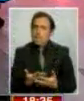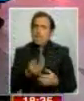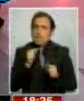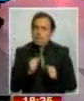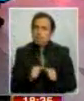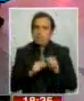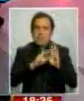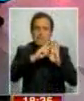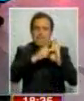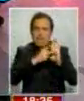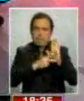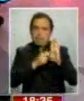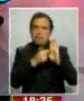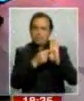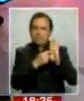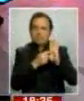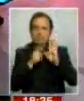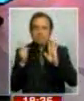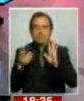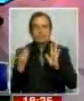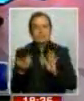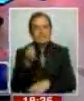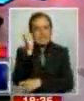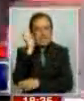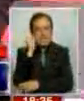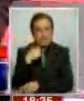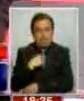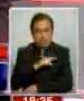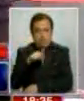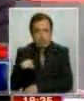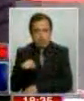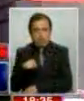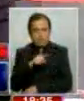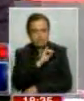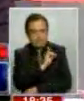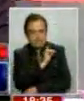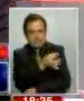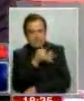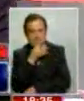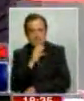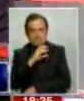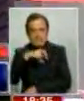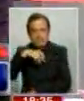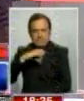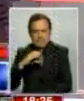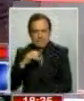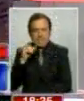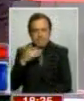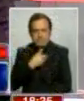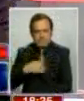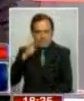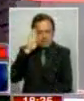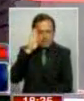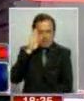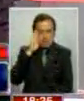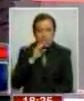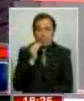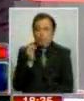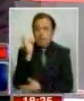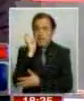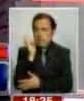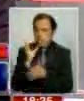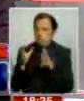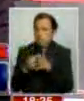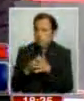efectuar cambios. En esa reunión no estuve, sí estuve en la reunión que mencionaste desde la CPC con la presidenta, que fue, digamos, una muy buena